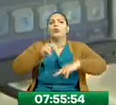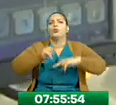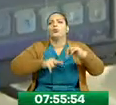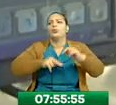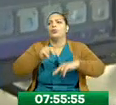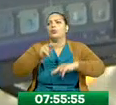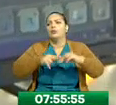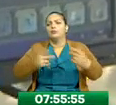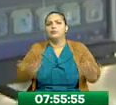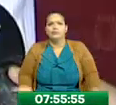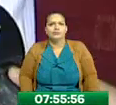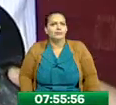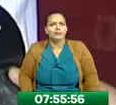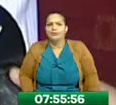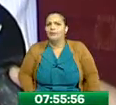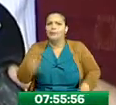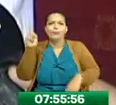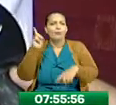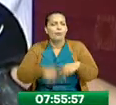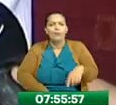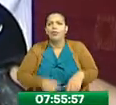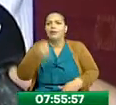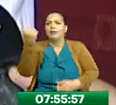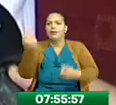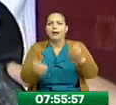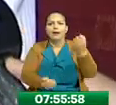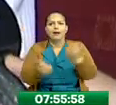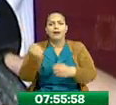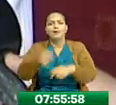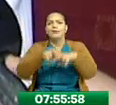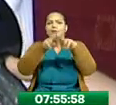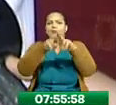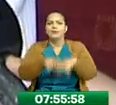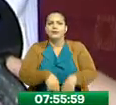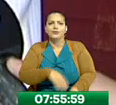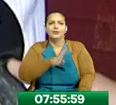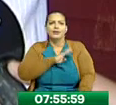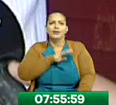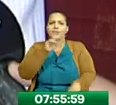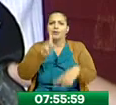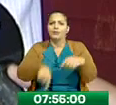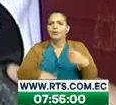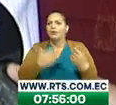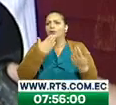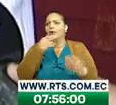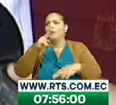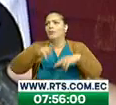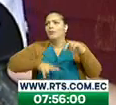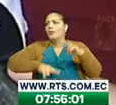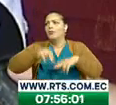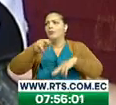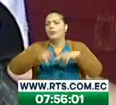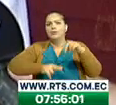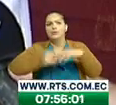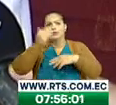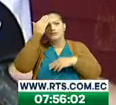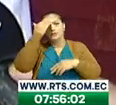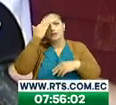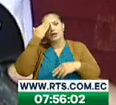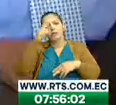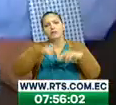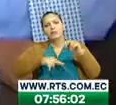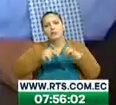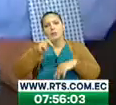es difícil que un cantón monte una infraestructura que está alrededor de 600, 700 mil